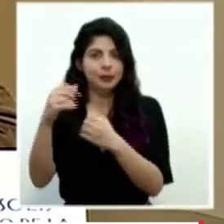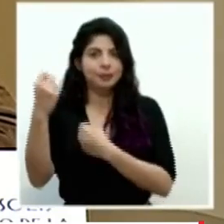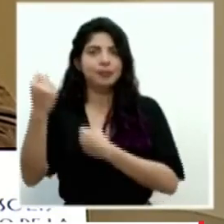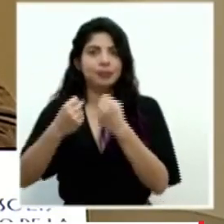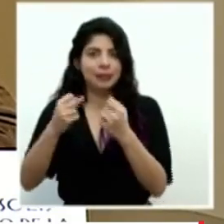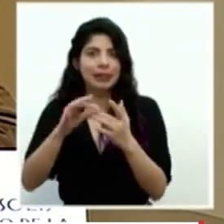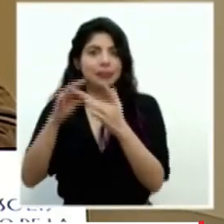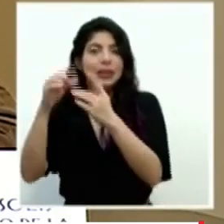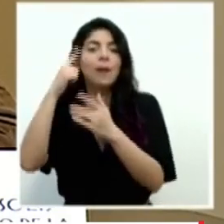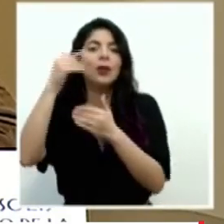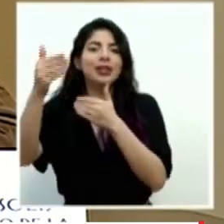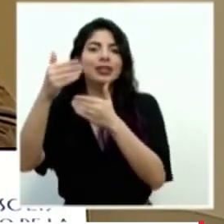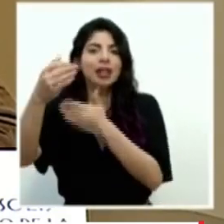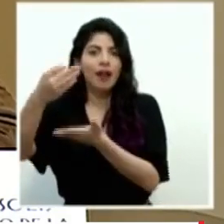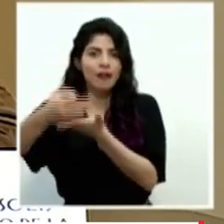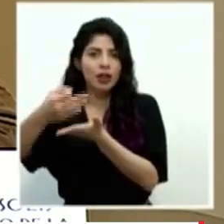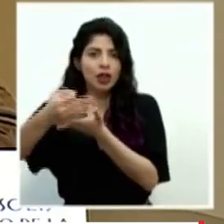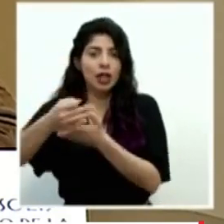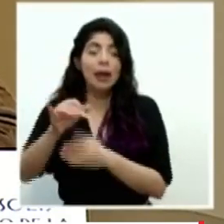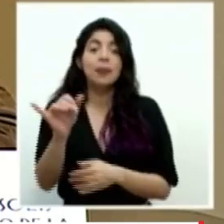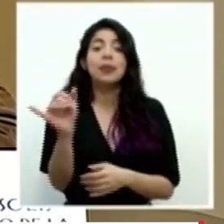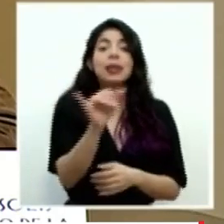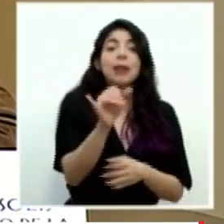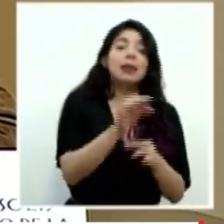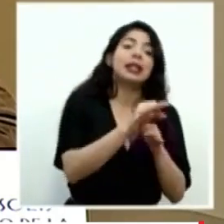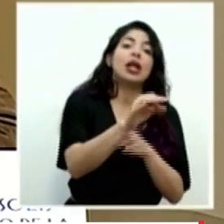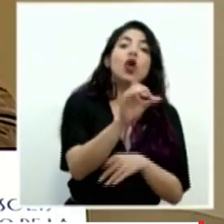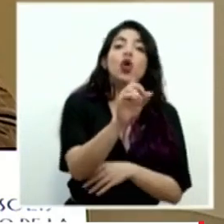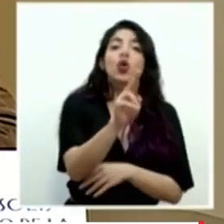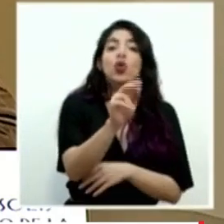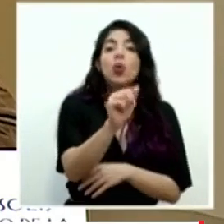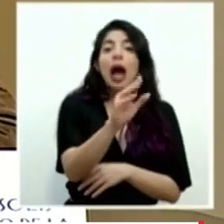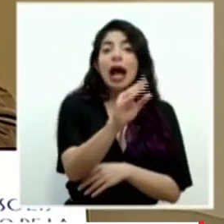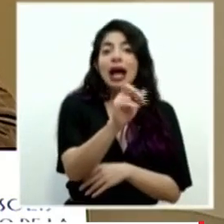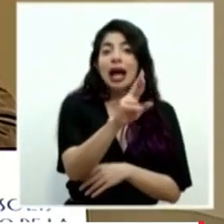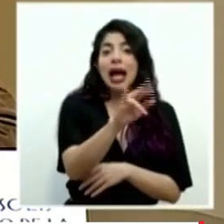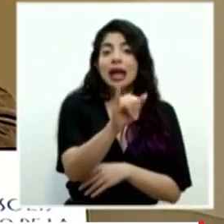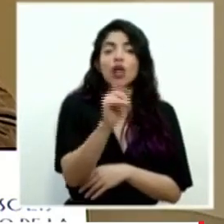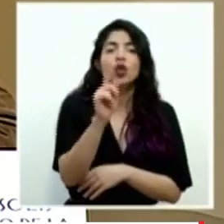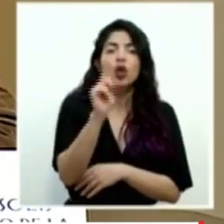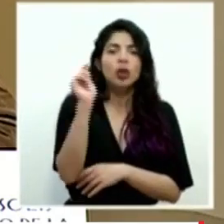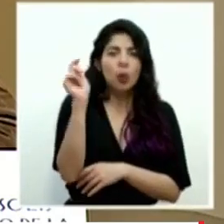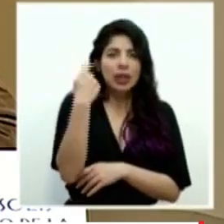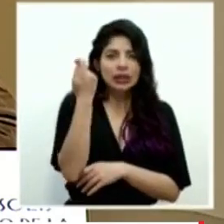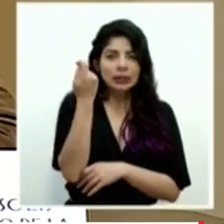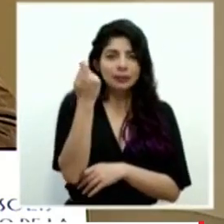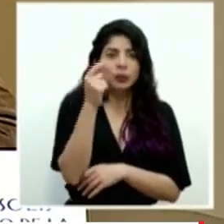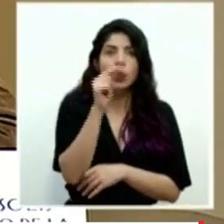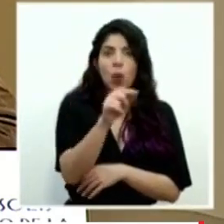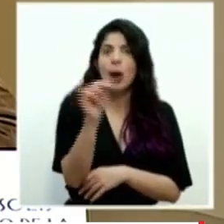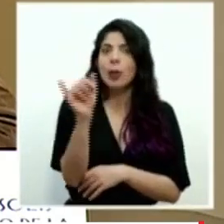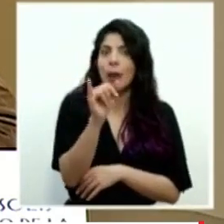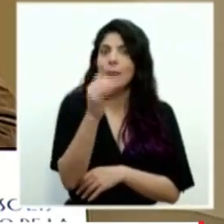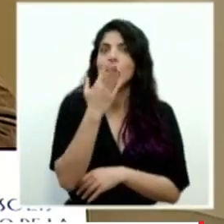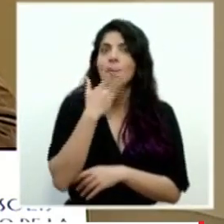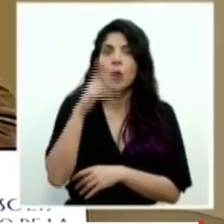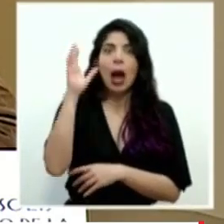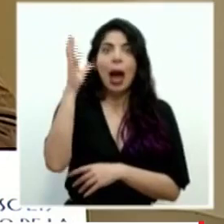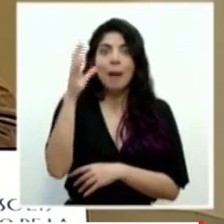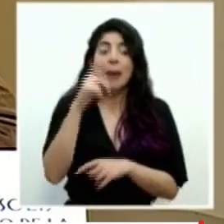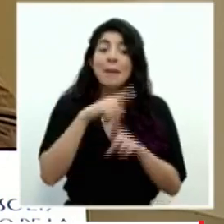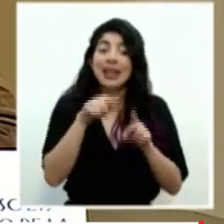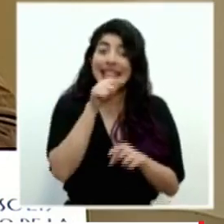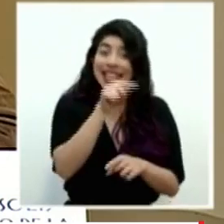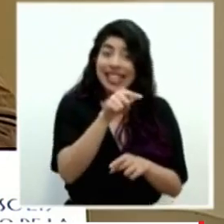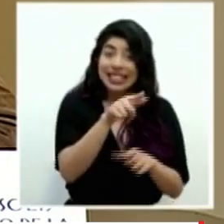por ser fronterizos. Y finalmente, el distrito de Duacarí en el cantón de Guásimo, que este cantón también está en alerta amarilla,